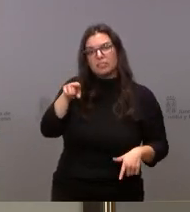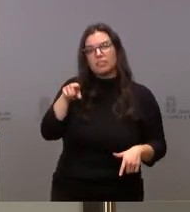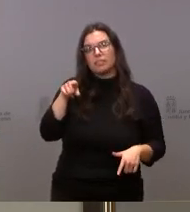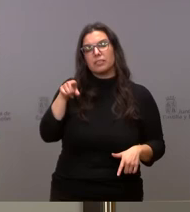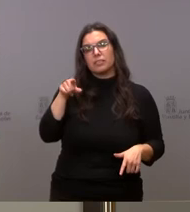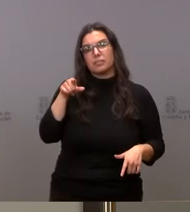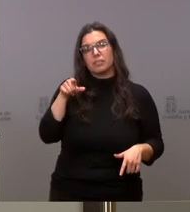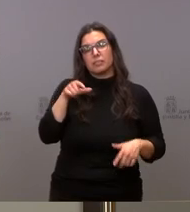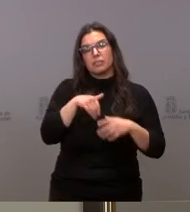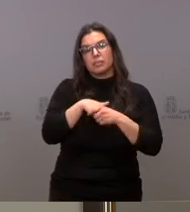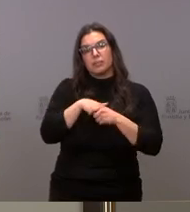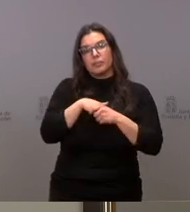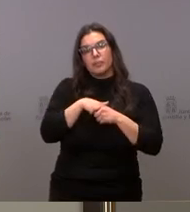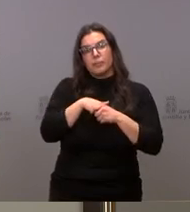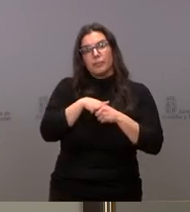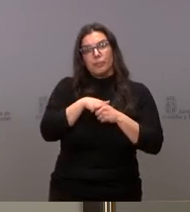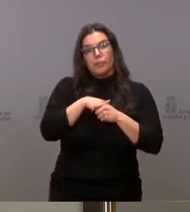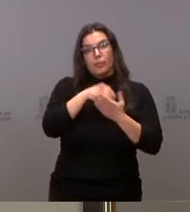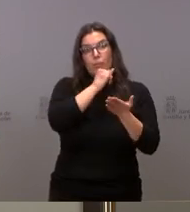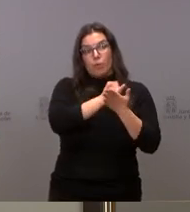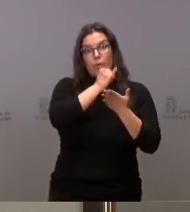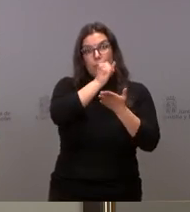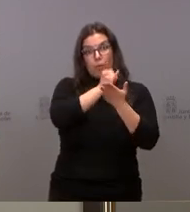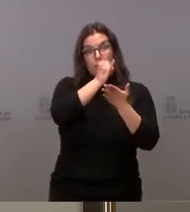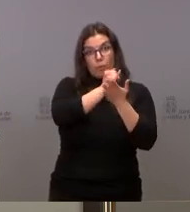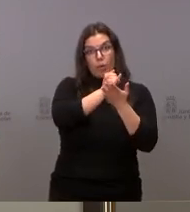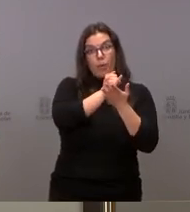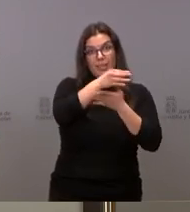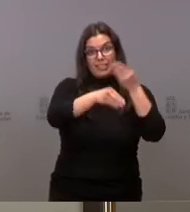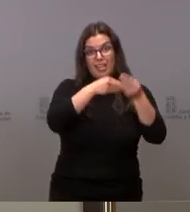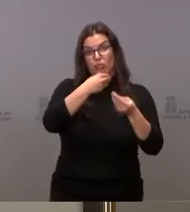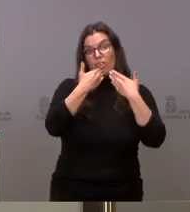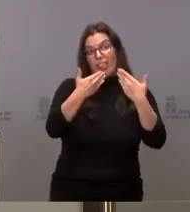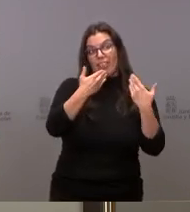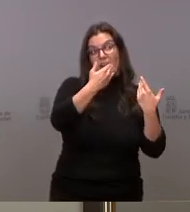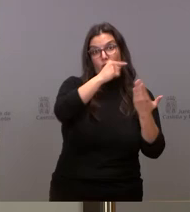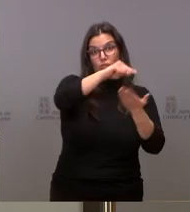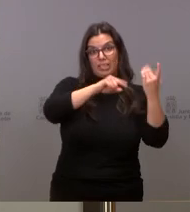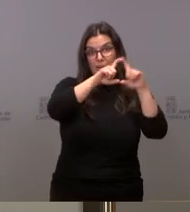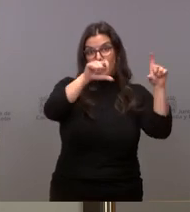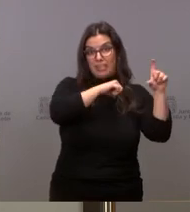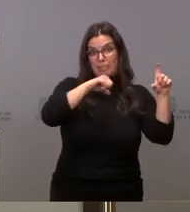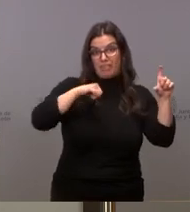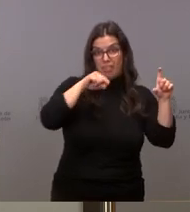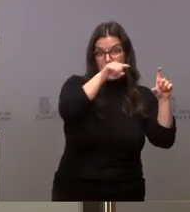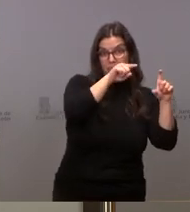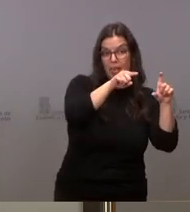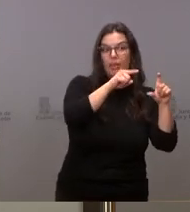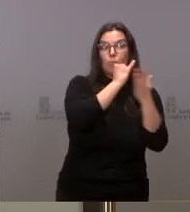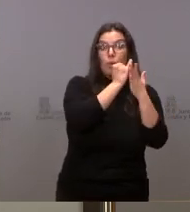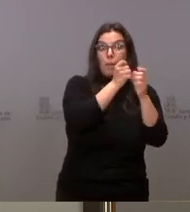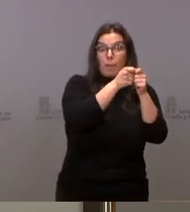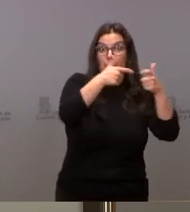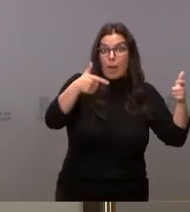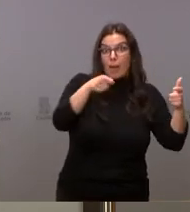la realización de estos test estaba aliviando no sé si tienen algún dato que respalde esa afirmación de